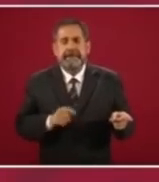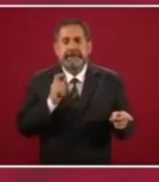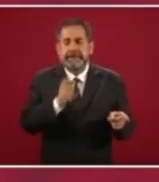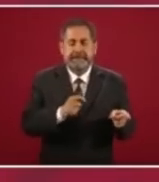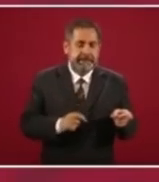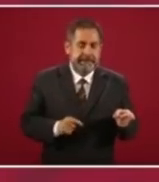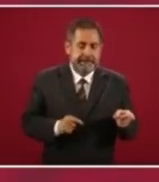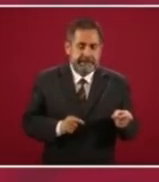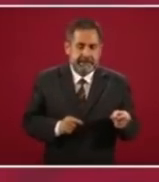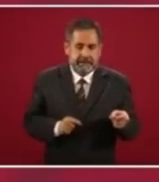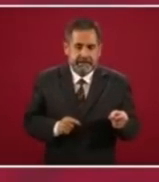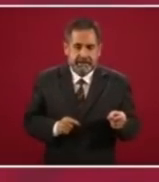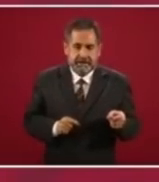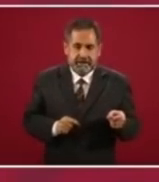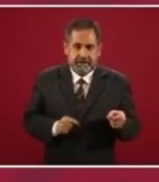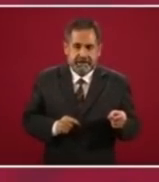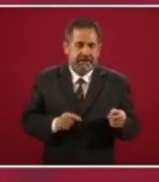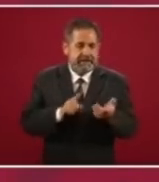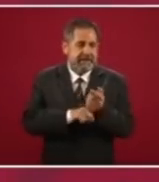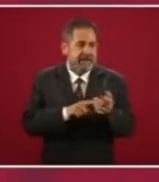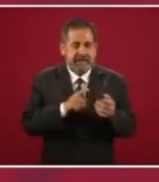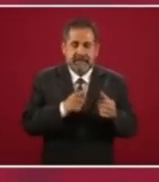digamos,